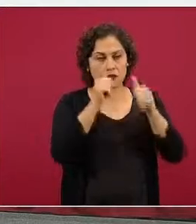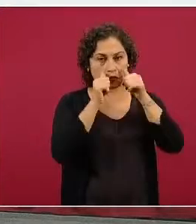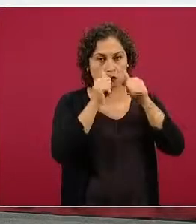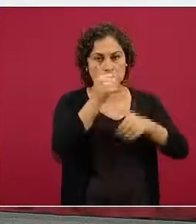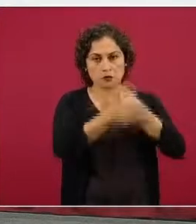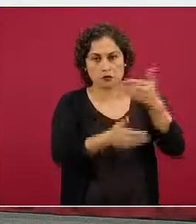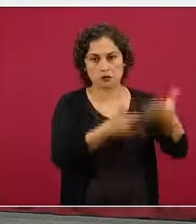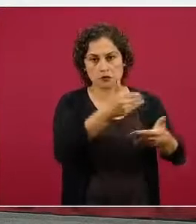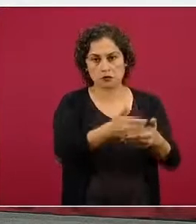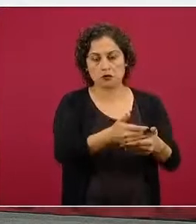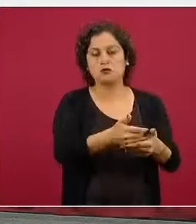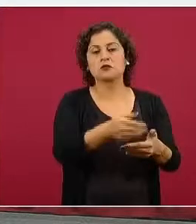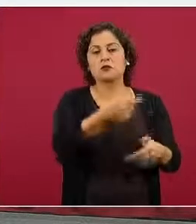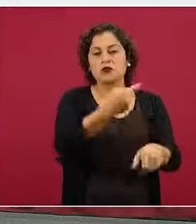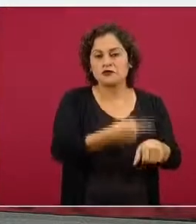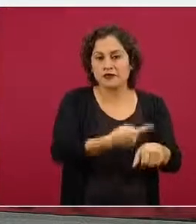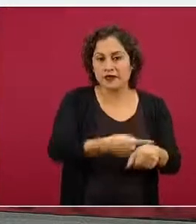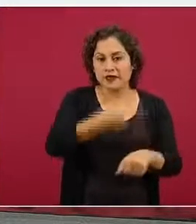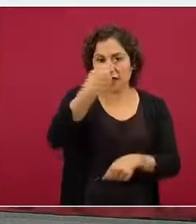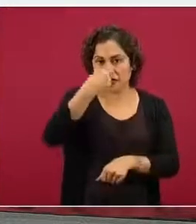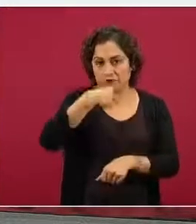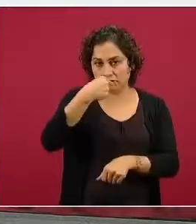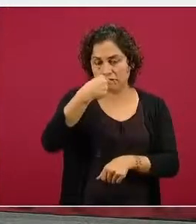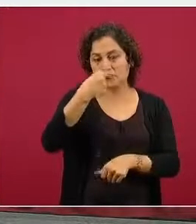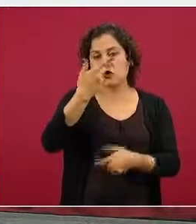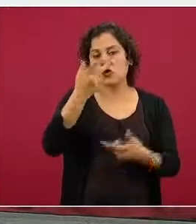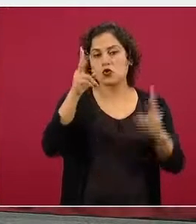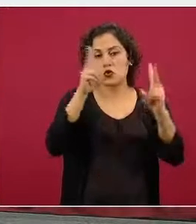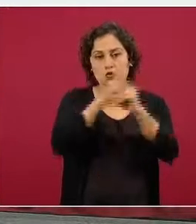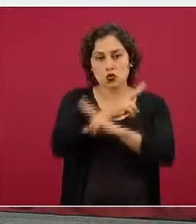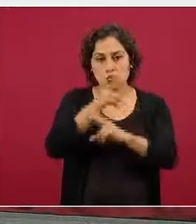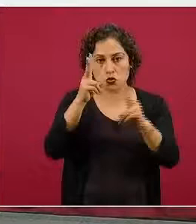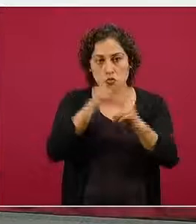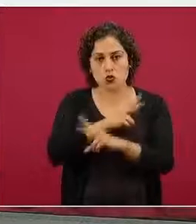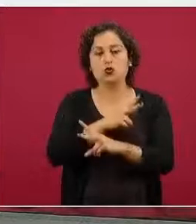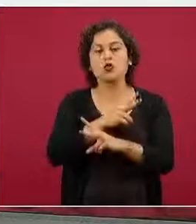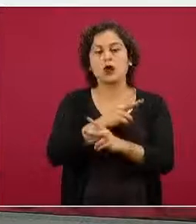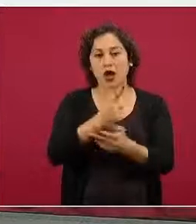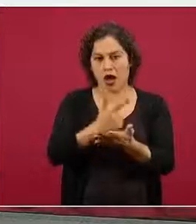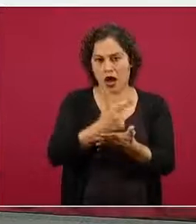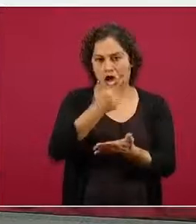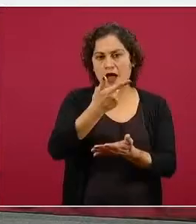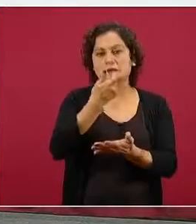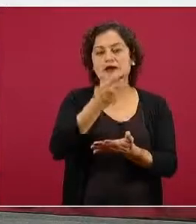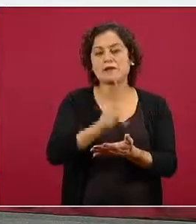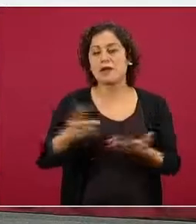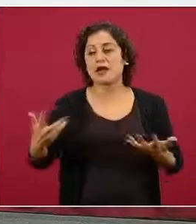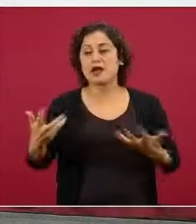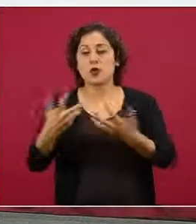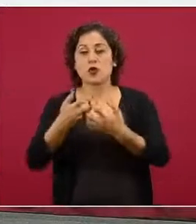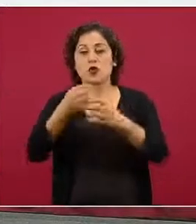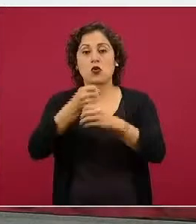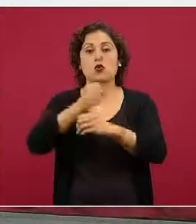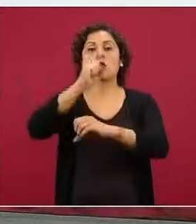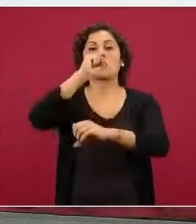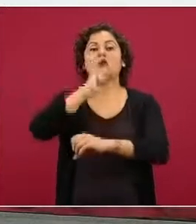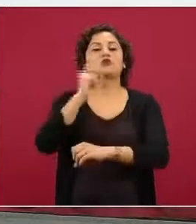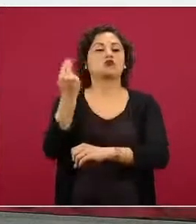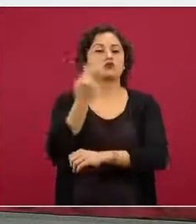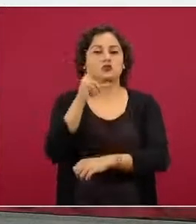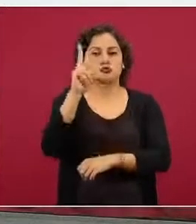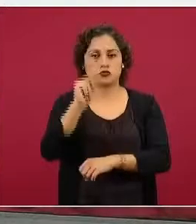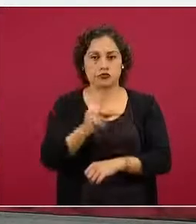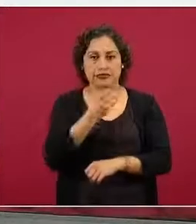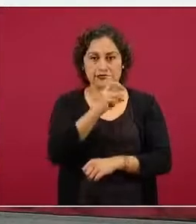infección respiratoria aguda grave, pero sin necesidad de un respirador mecánico, un